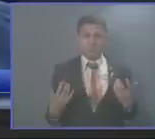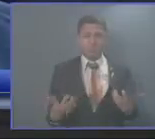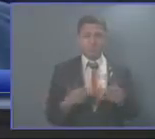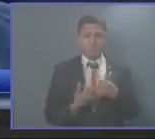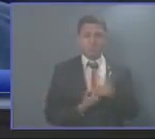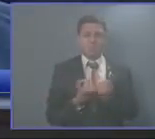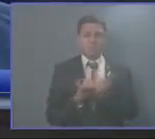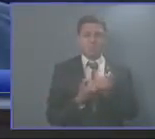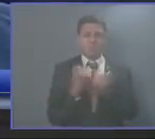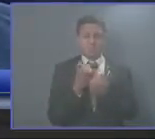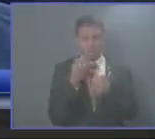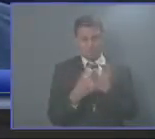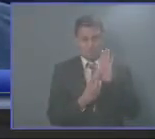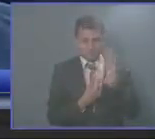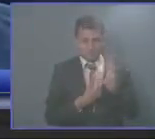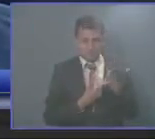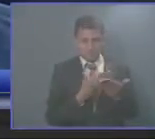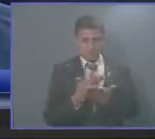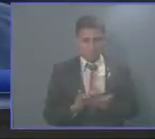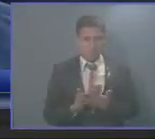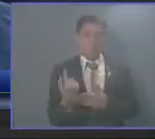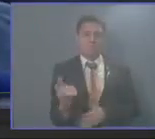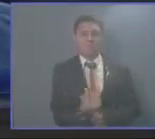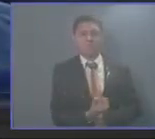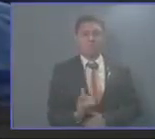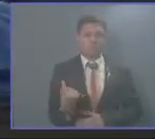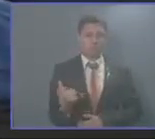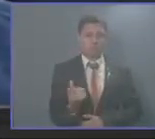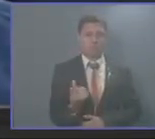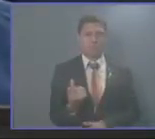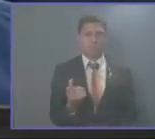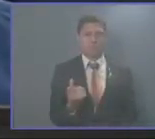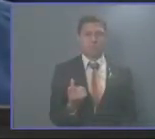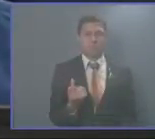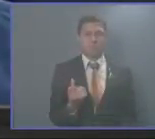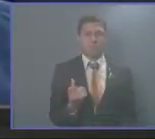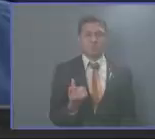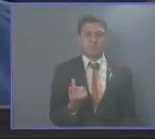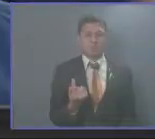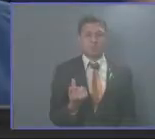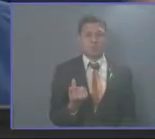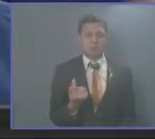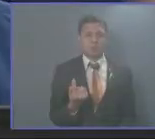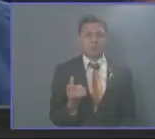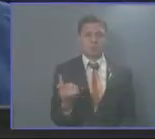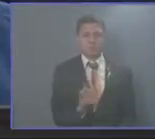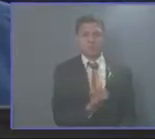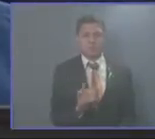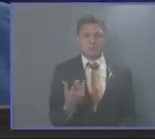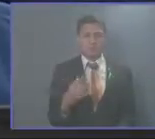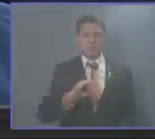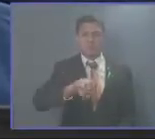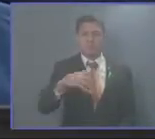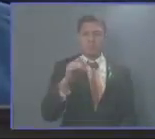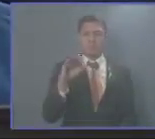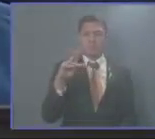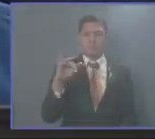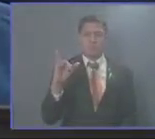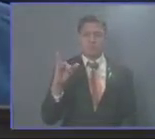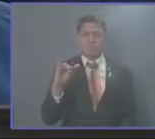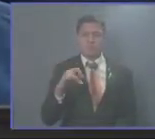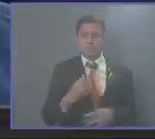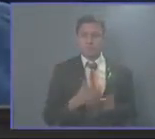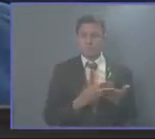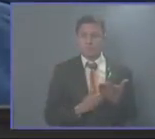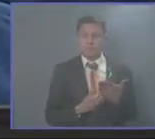ha puesto al servicio de la gente. Que la participación del señor Jeffrey